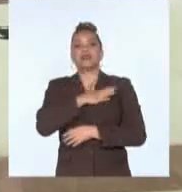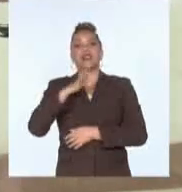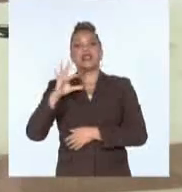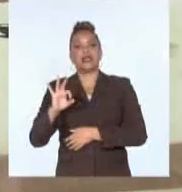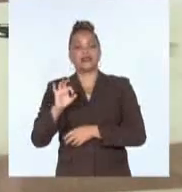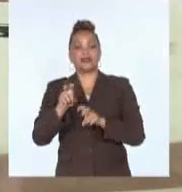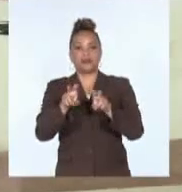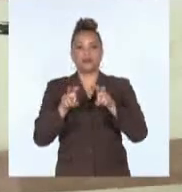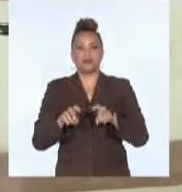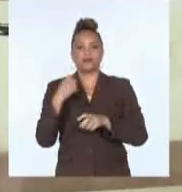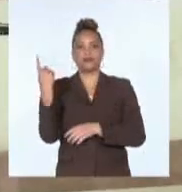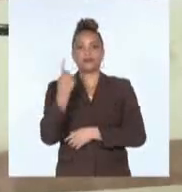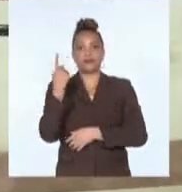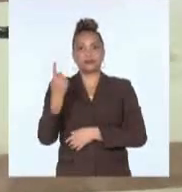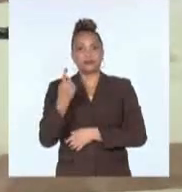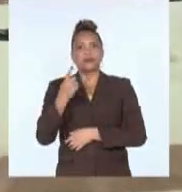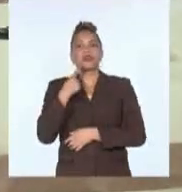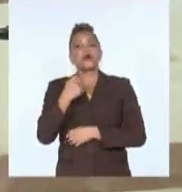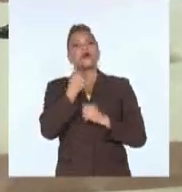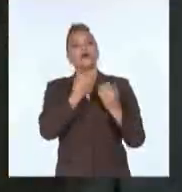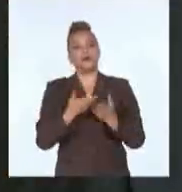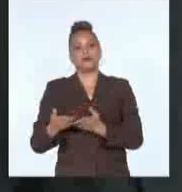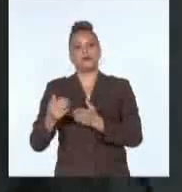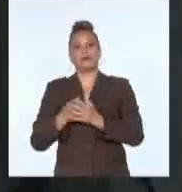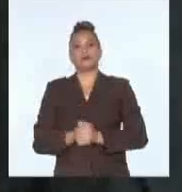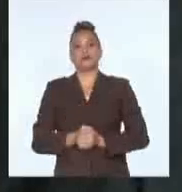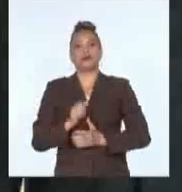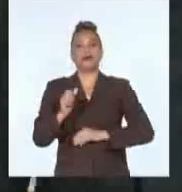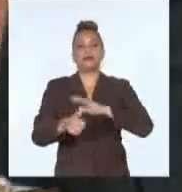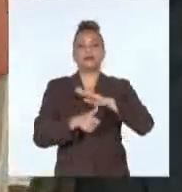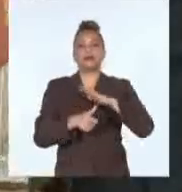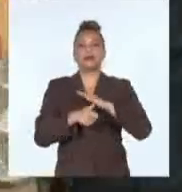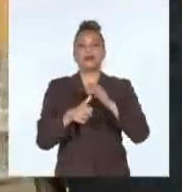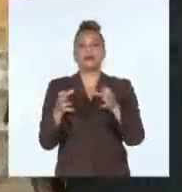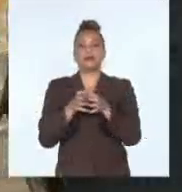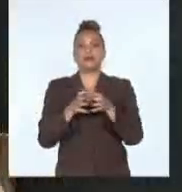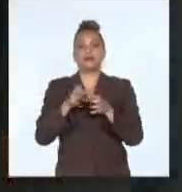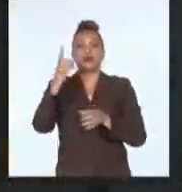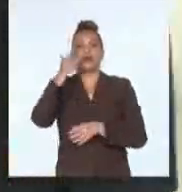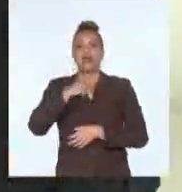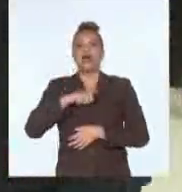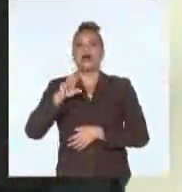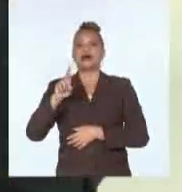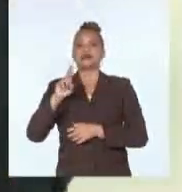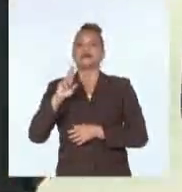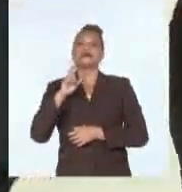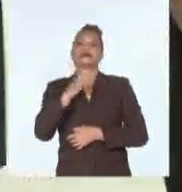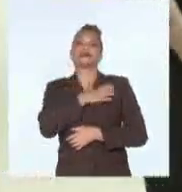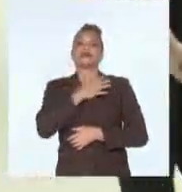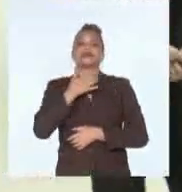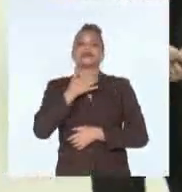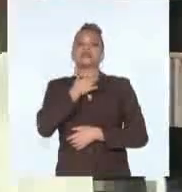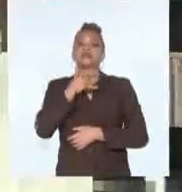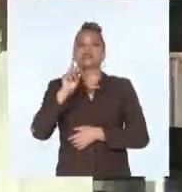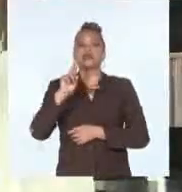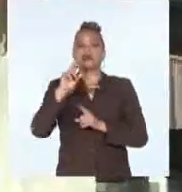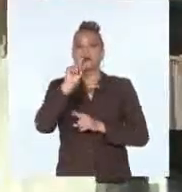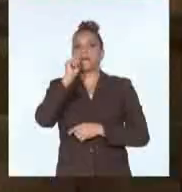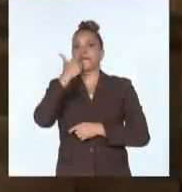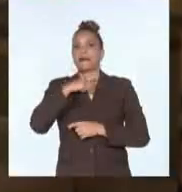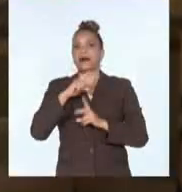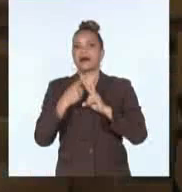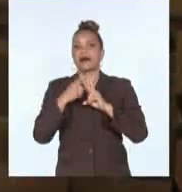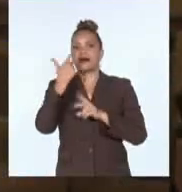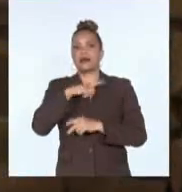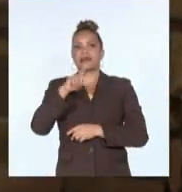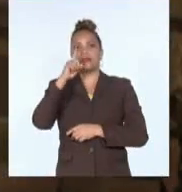Nacional del Poder Popular dieron la bienvenida a la presidenta del Parlamento de Azerbaiyán y a la delegación que la acompaña en esta visita a